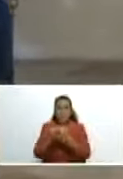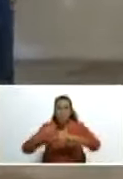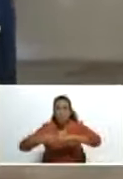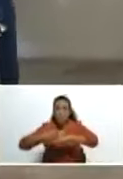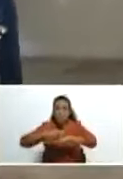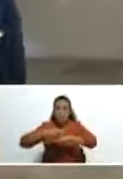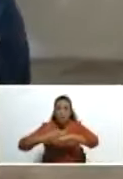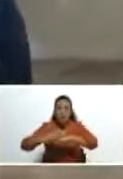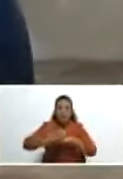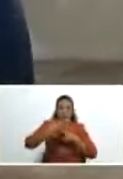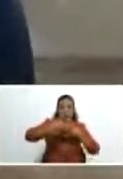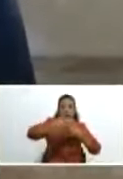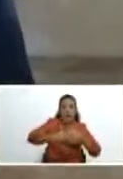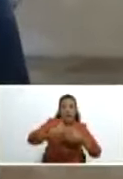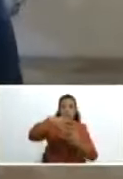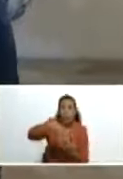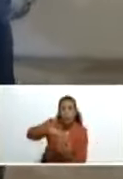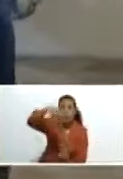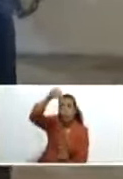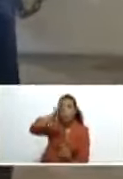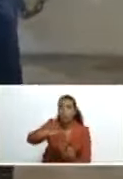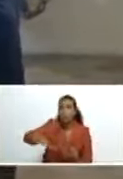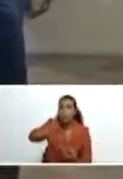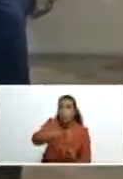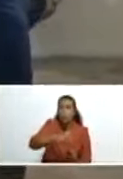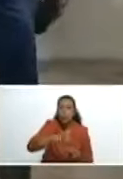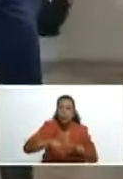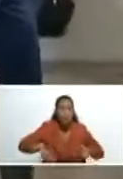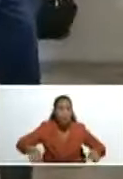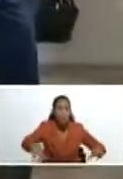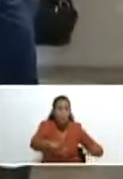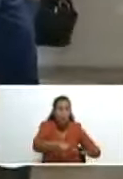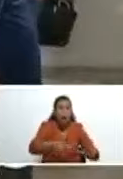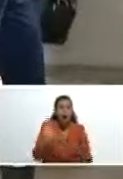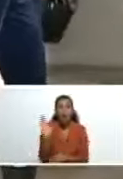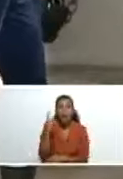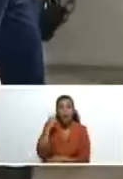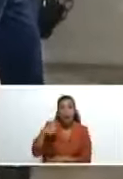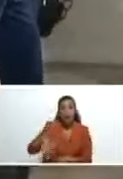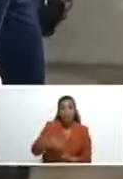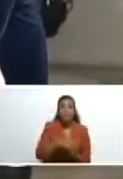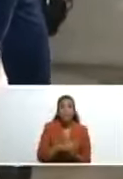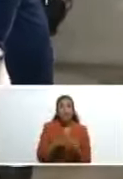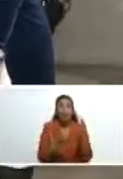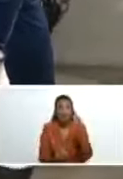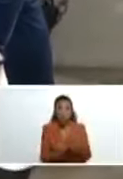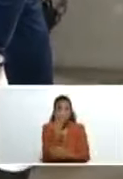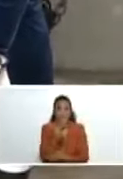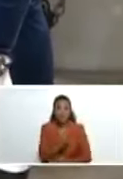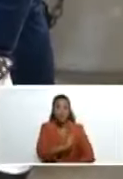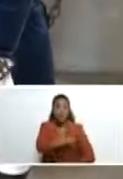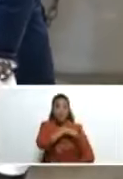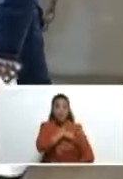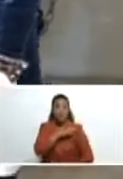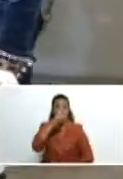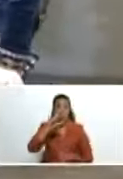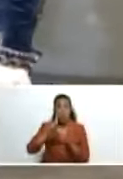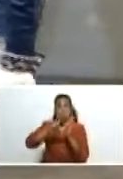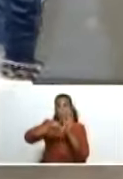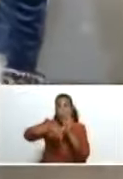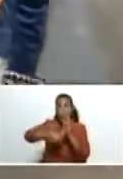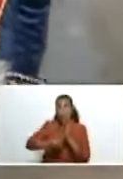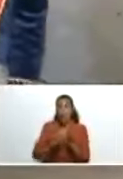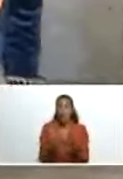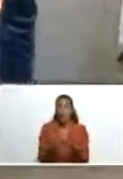es una de las primeras cuadras conocidas de Caracas, fundada por los españoles luego del